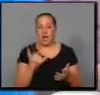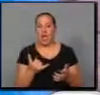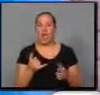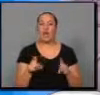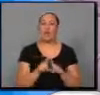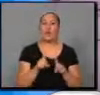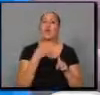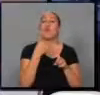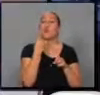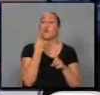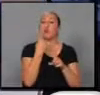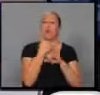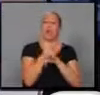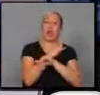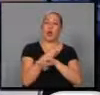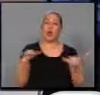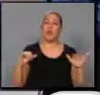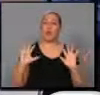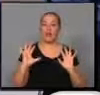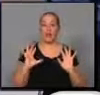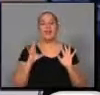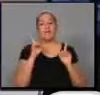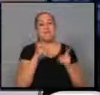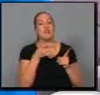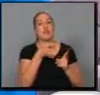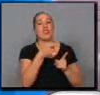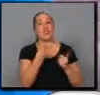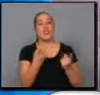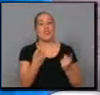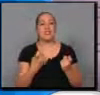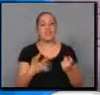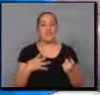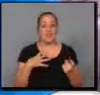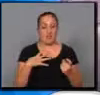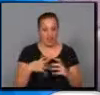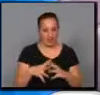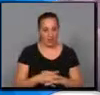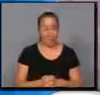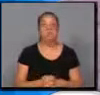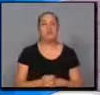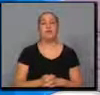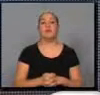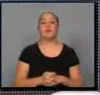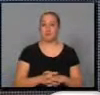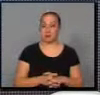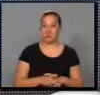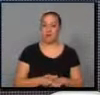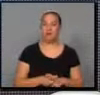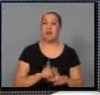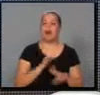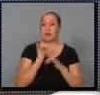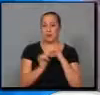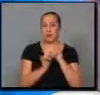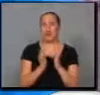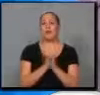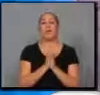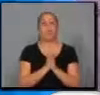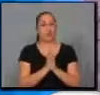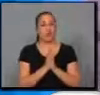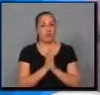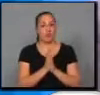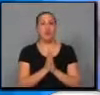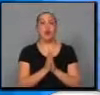comunicado. Eso estaba faltando. Estaba faltando. Sí, estábamos esperándolo, llegó. Sí. Romina, te vamos a poner en contexto. Por favor, por favor. Durante